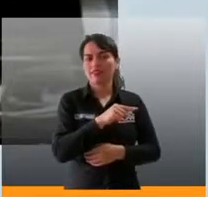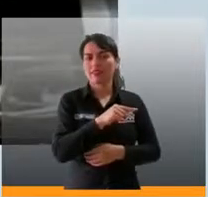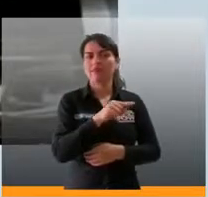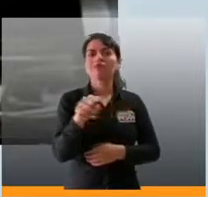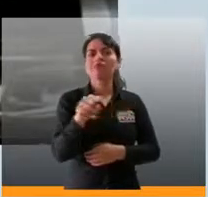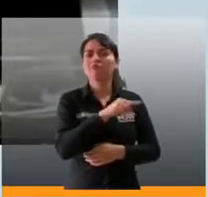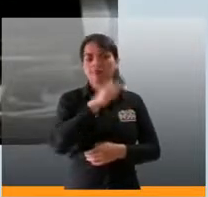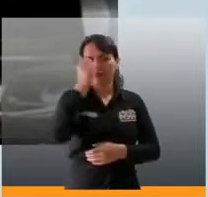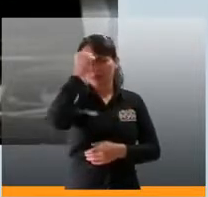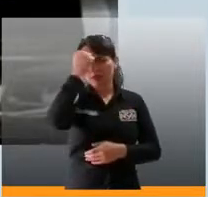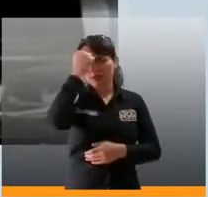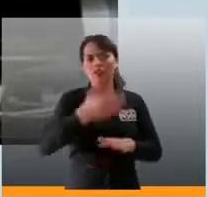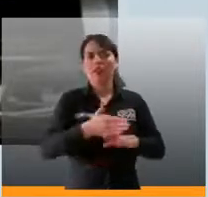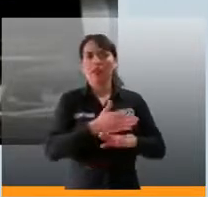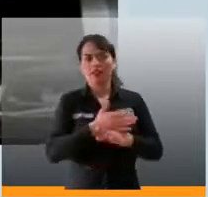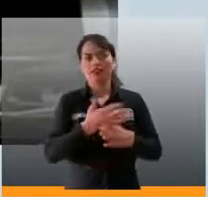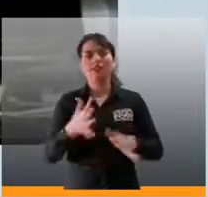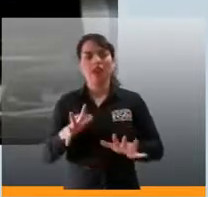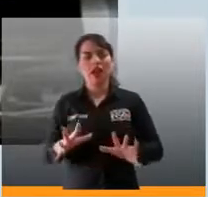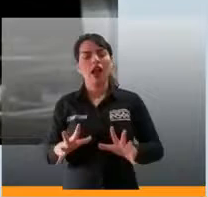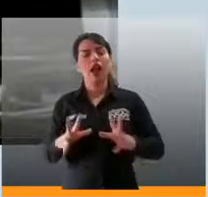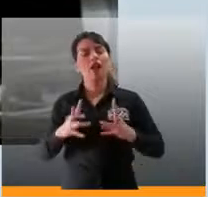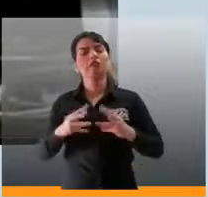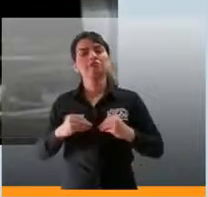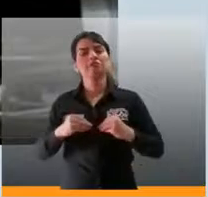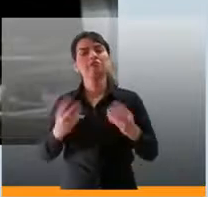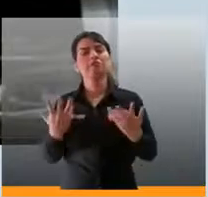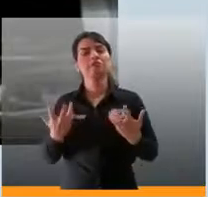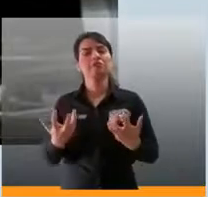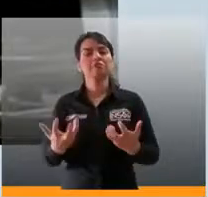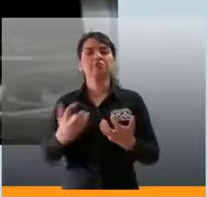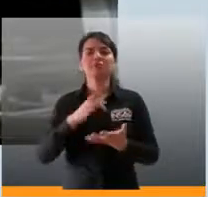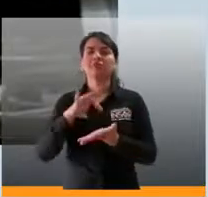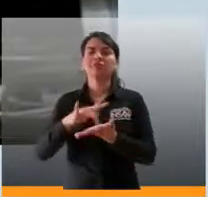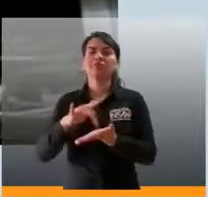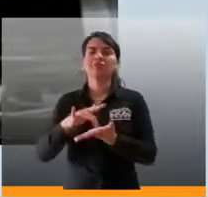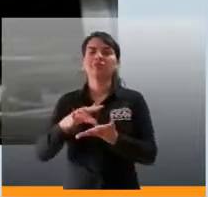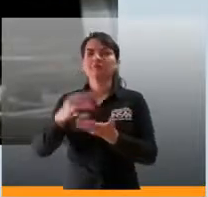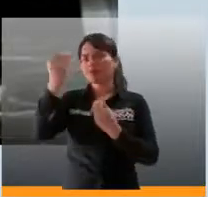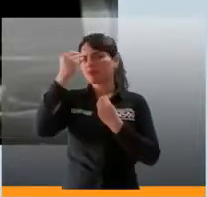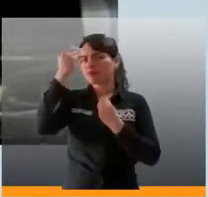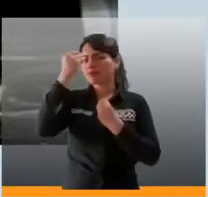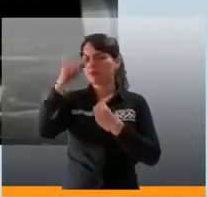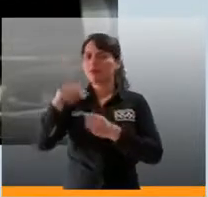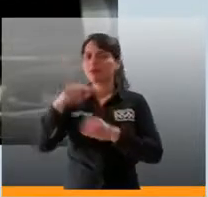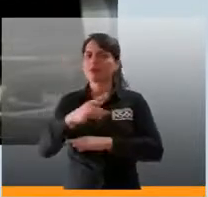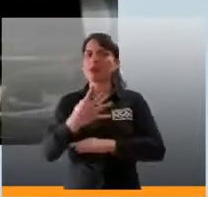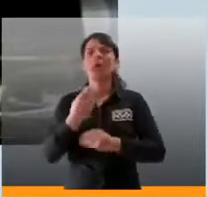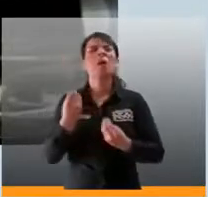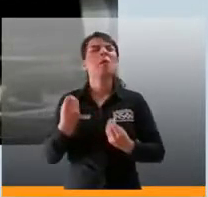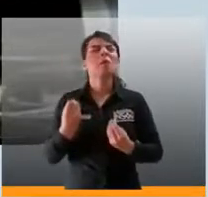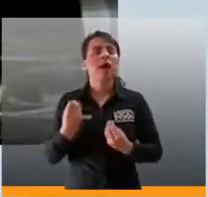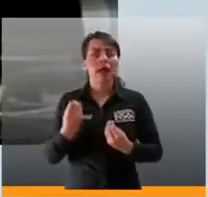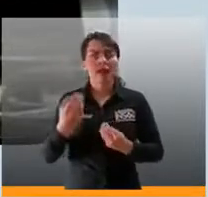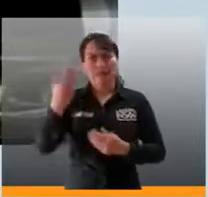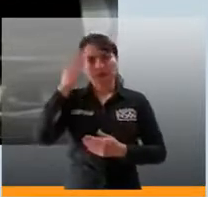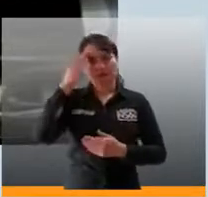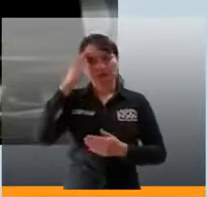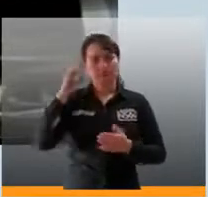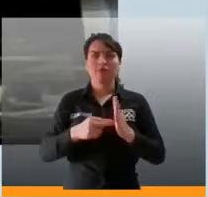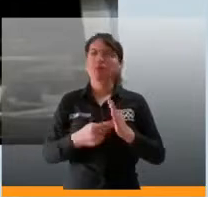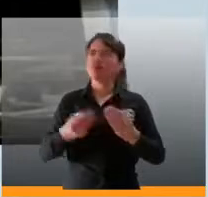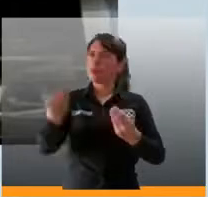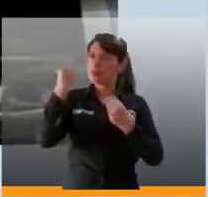aceptado con entusiasmo esta capacitación online que se les ha dado para que puedan usar de una manera mucho más